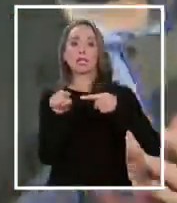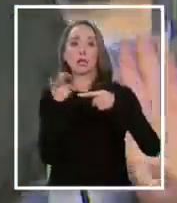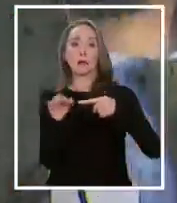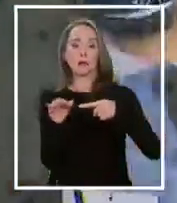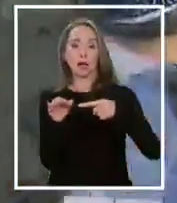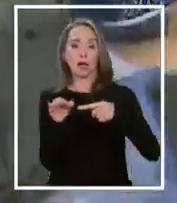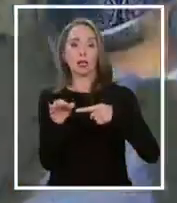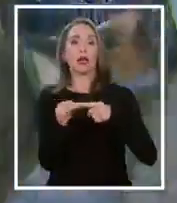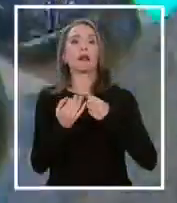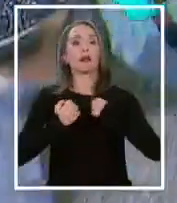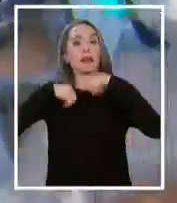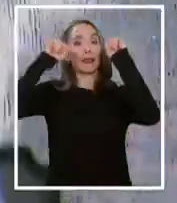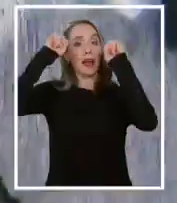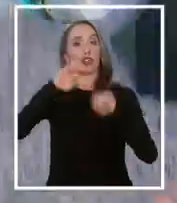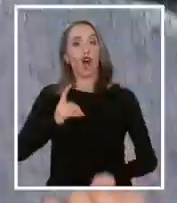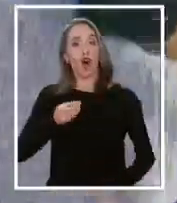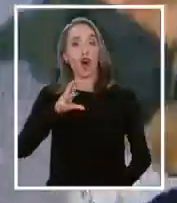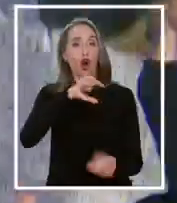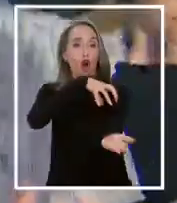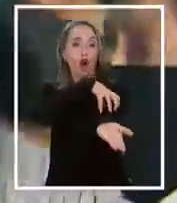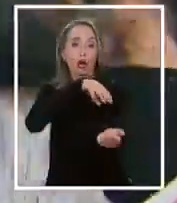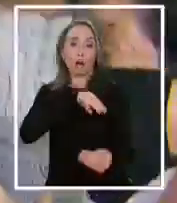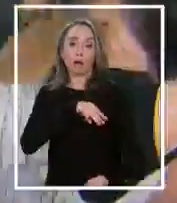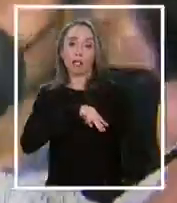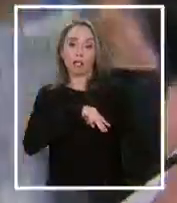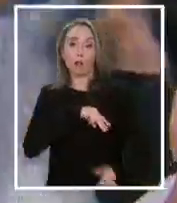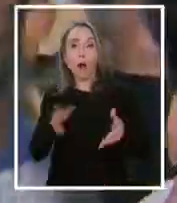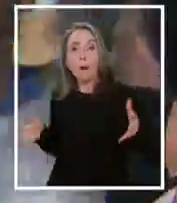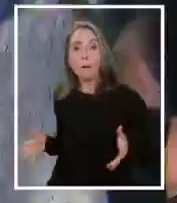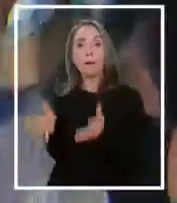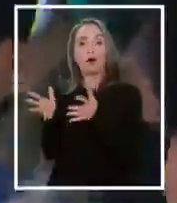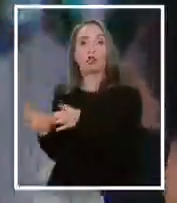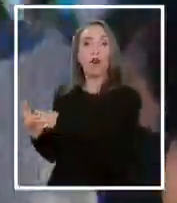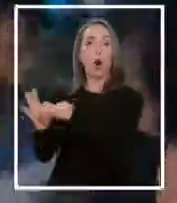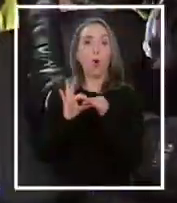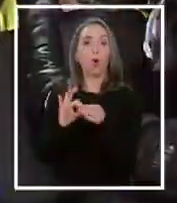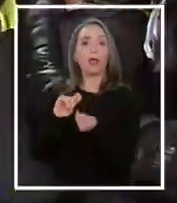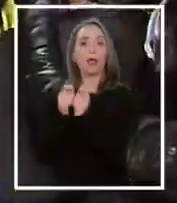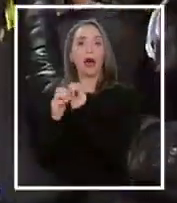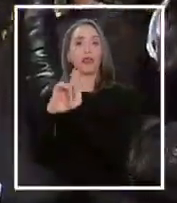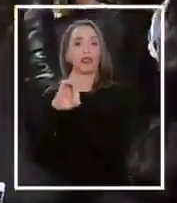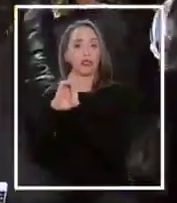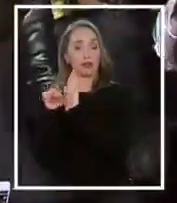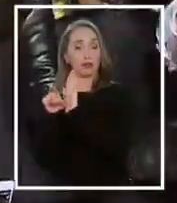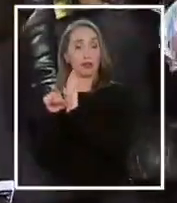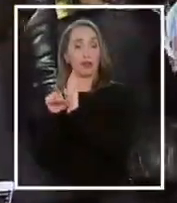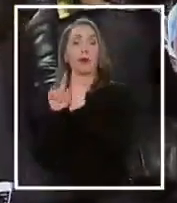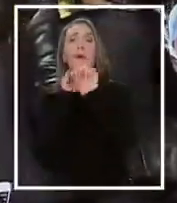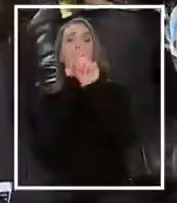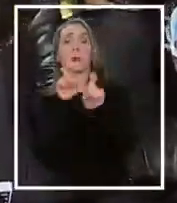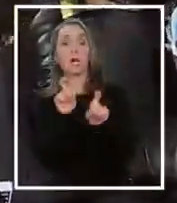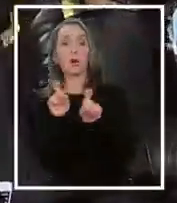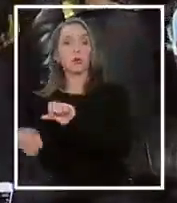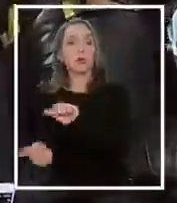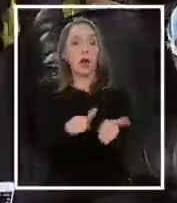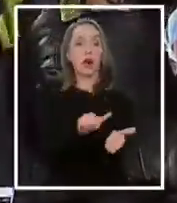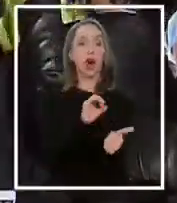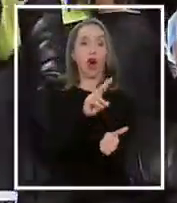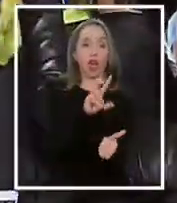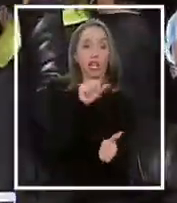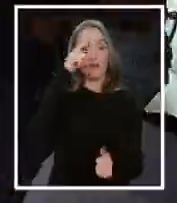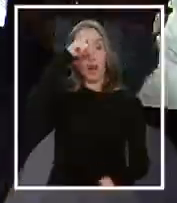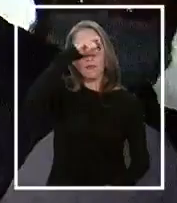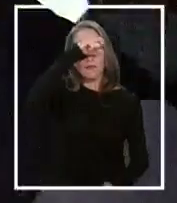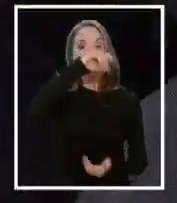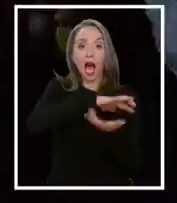mientras la victoria de la gobernación metropolitana fue un impulso para la unidad constituyente la pregunta es si la derrota de oliva complicar